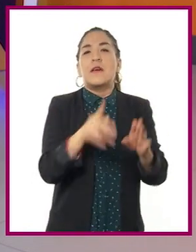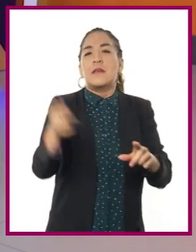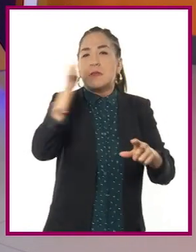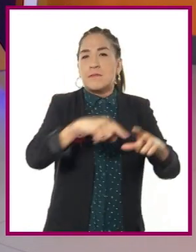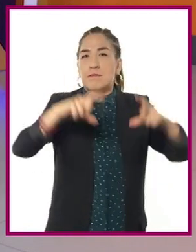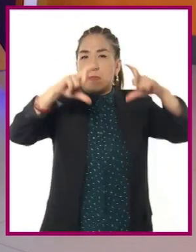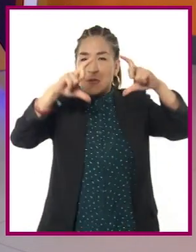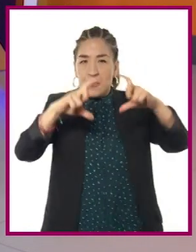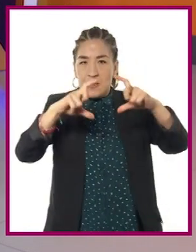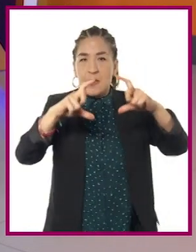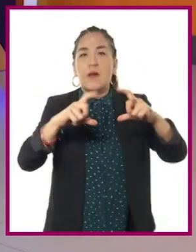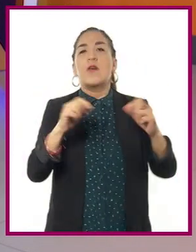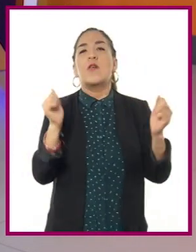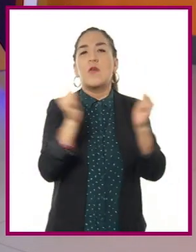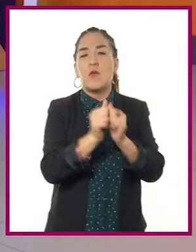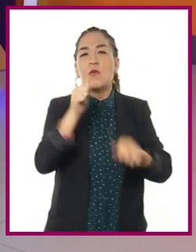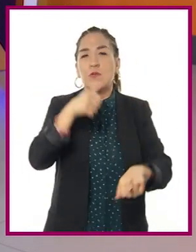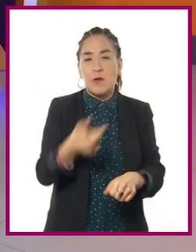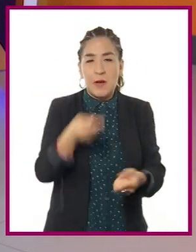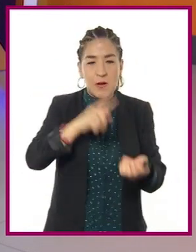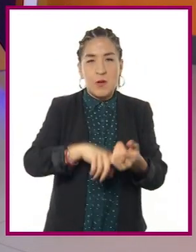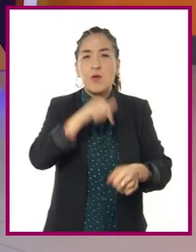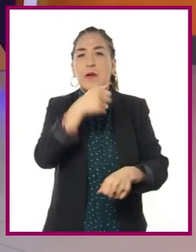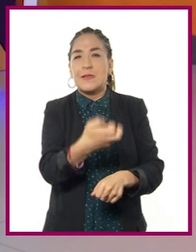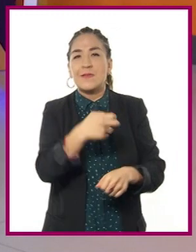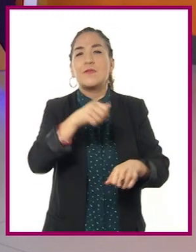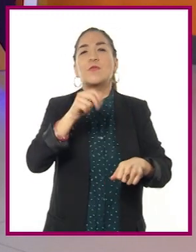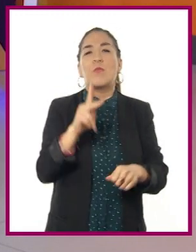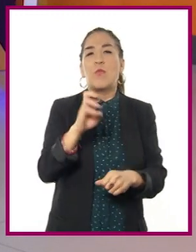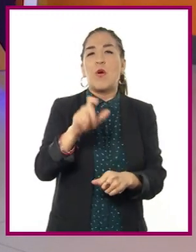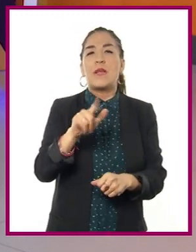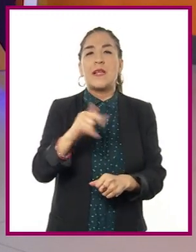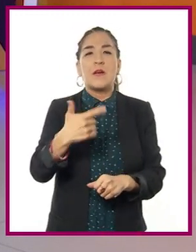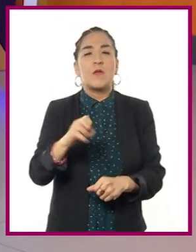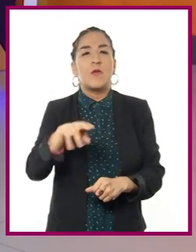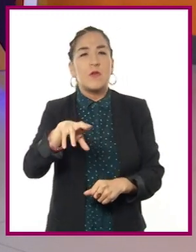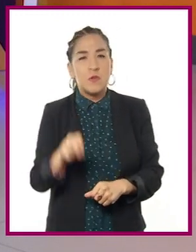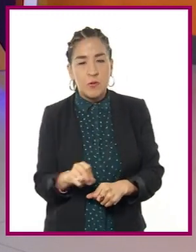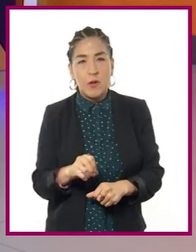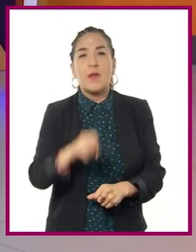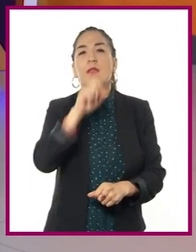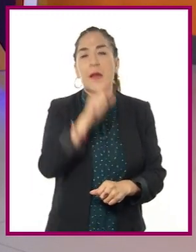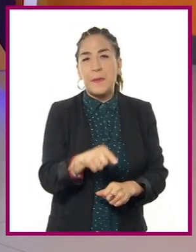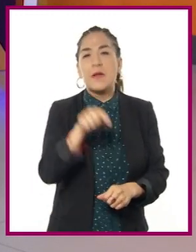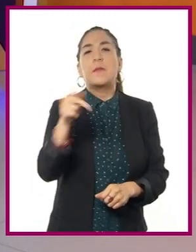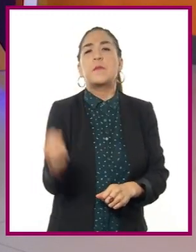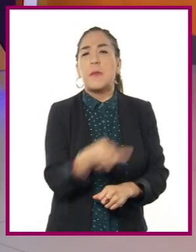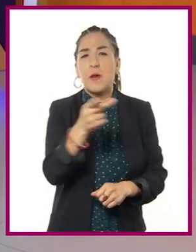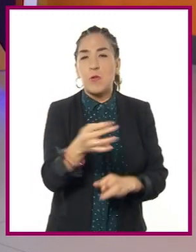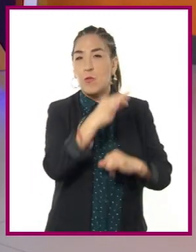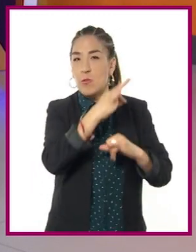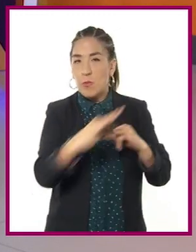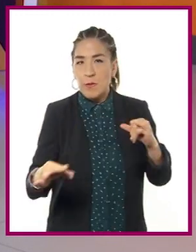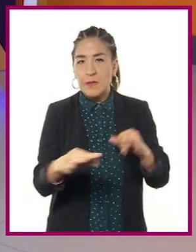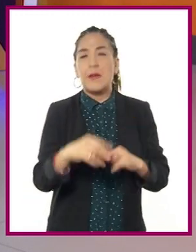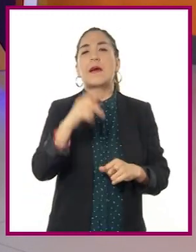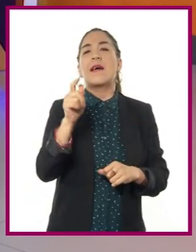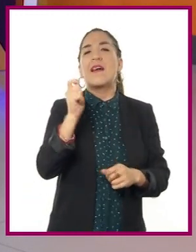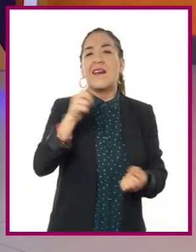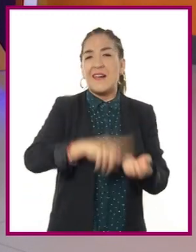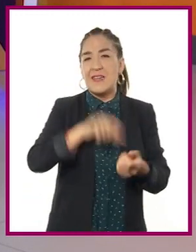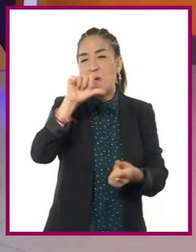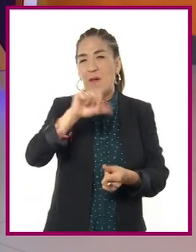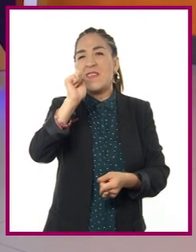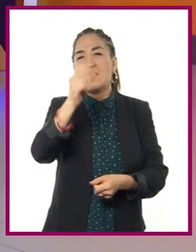circunferencia con respecto al polígono inscrito en ella. Y se finalizará con preguntas sobre lo aprendido en la